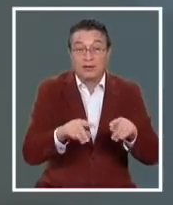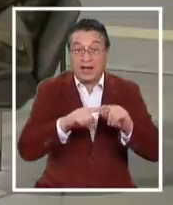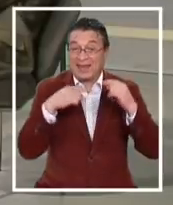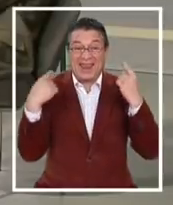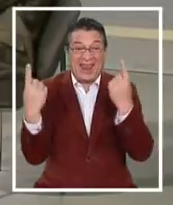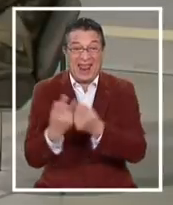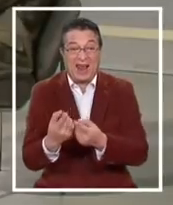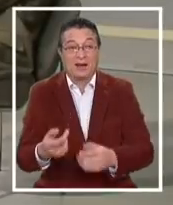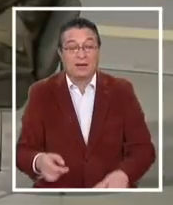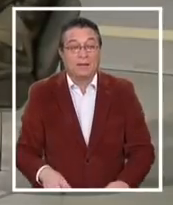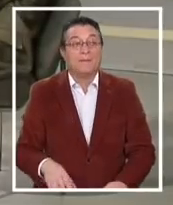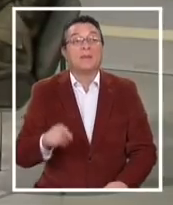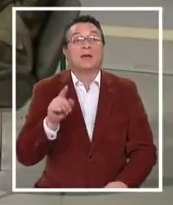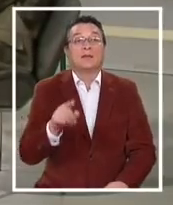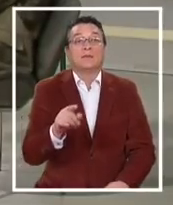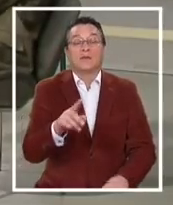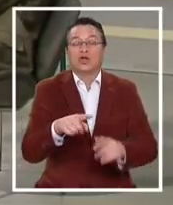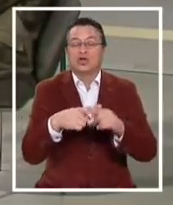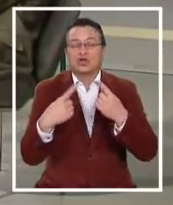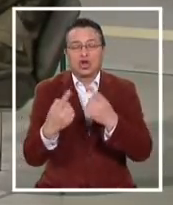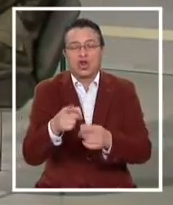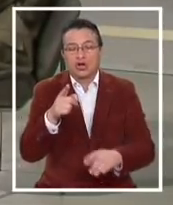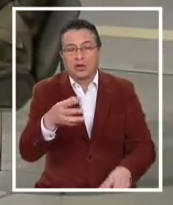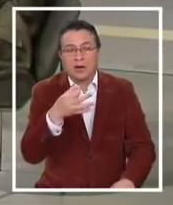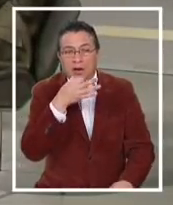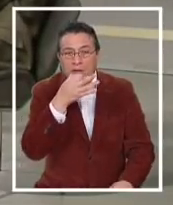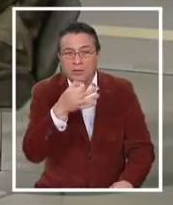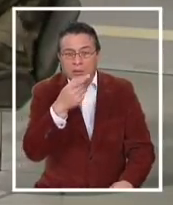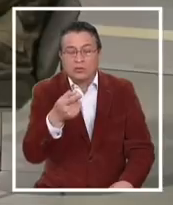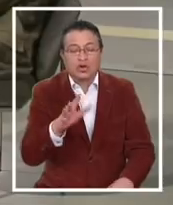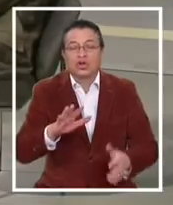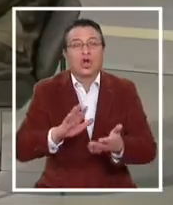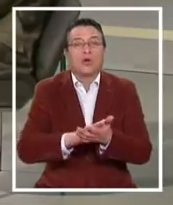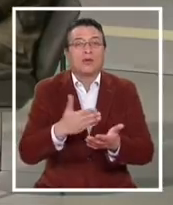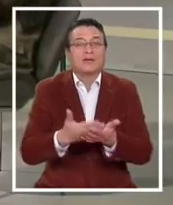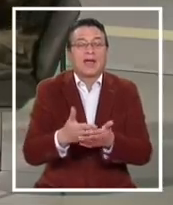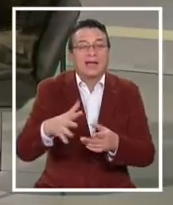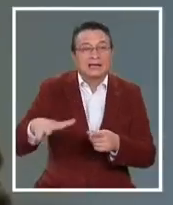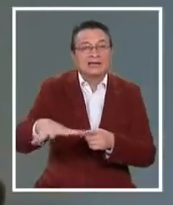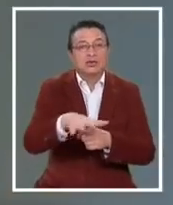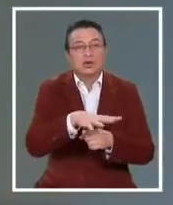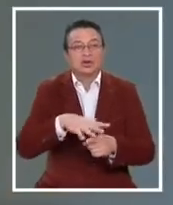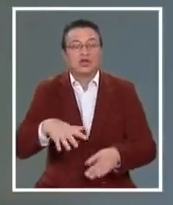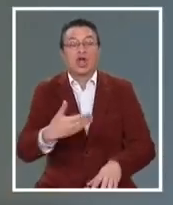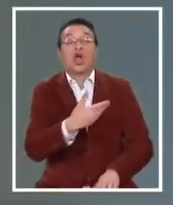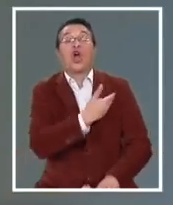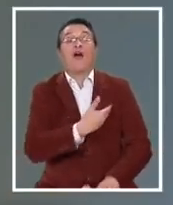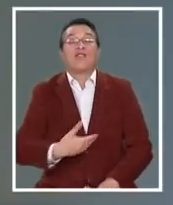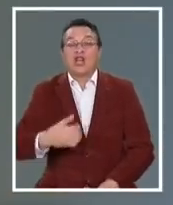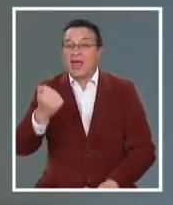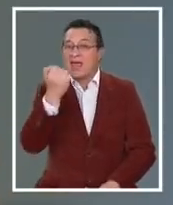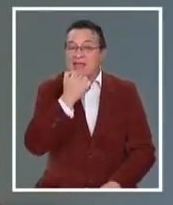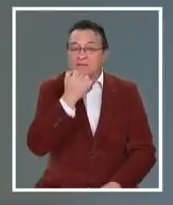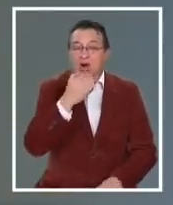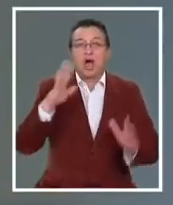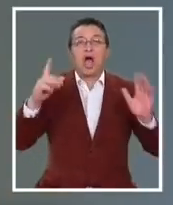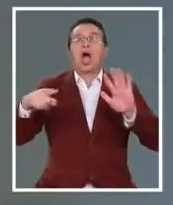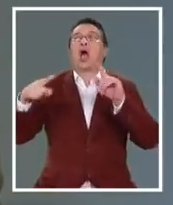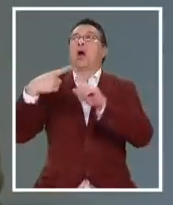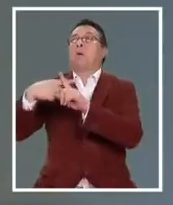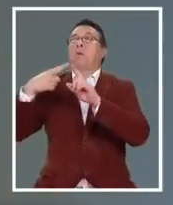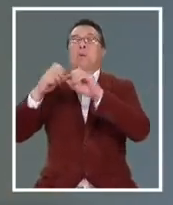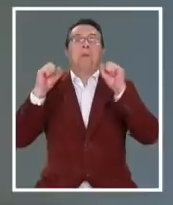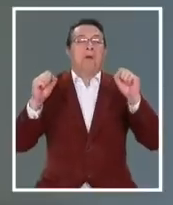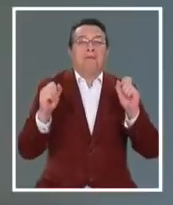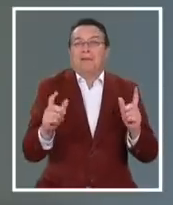general. Gabriel, todo esto que narra usted del estado de situación, de un gobierno que se equivoca, que es exitista, ¿hasta qué punto